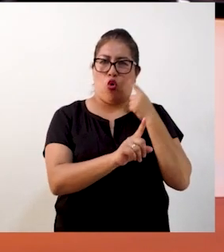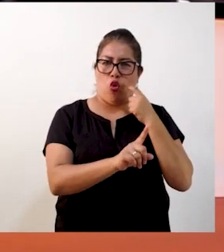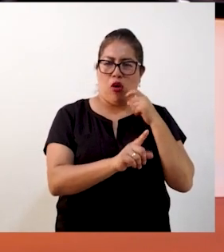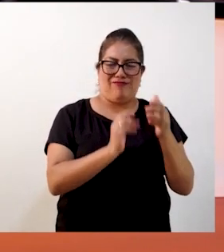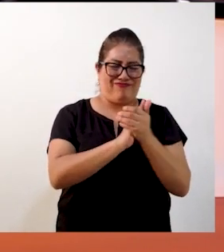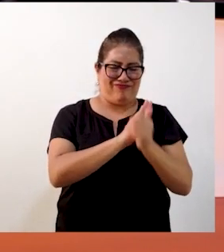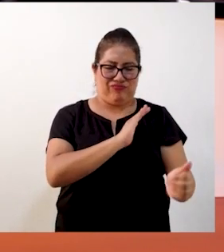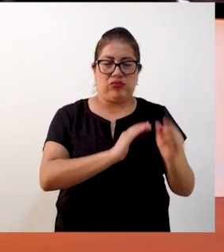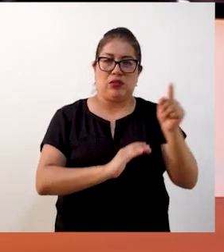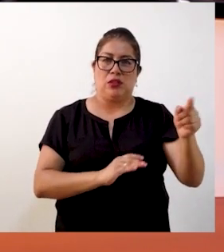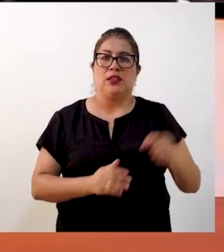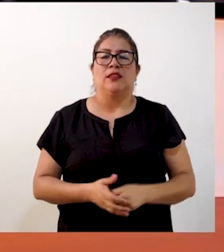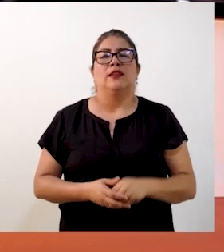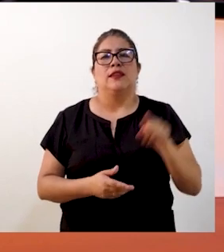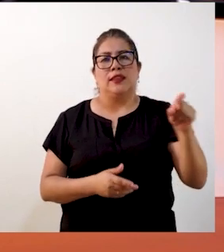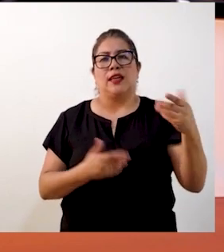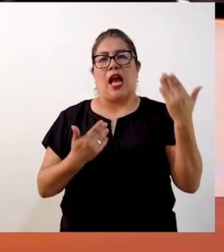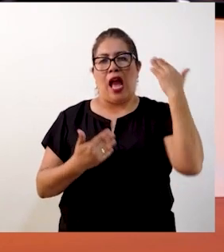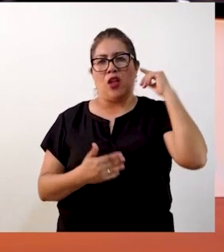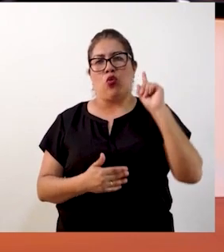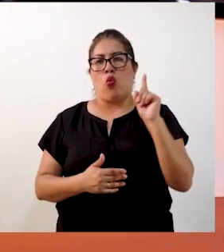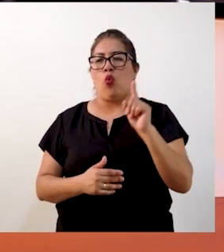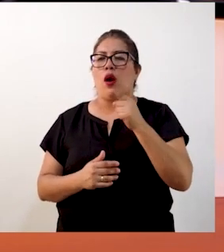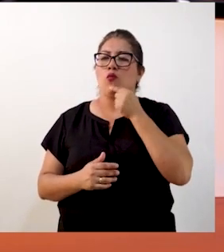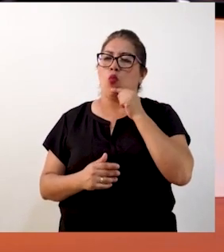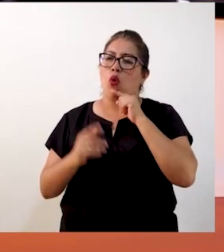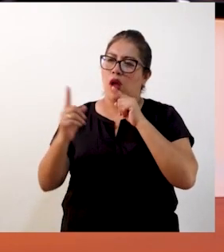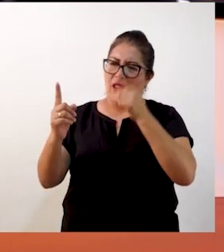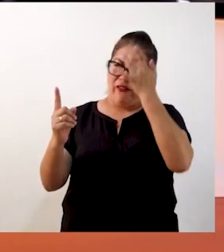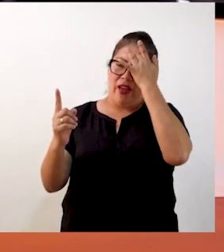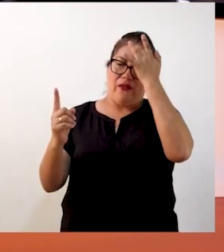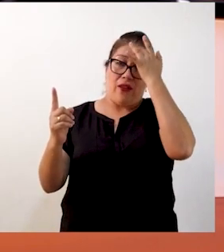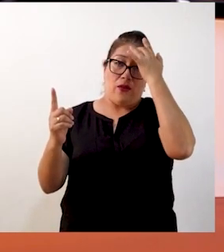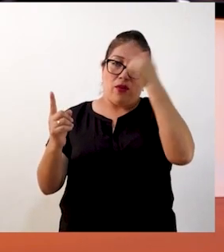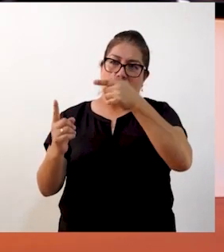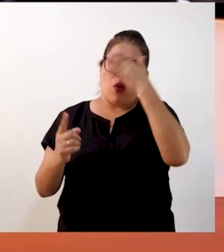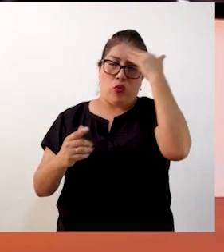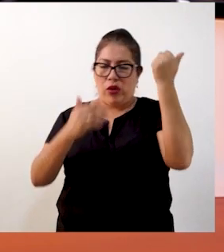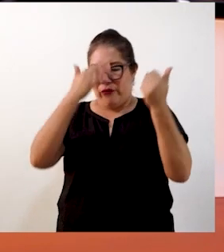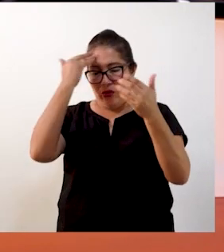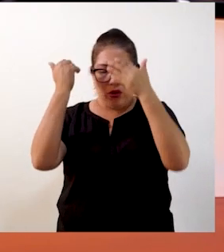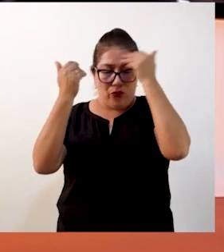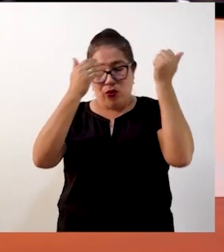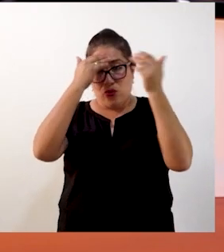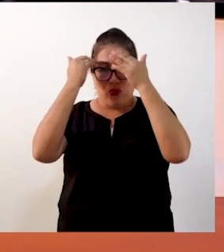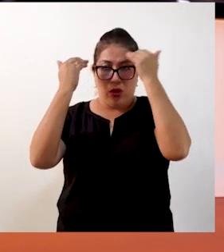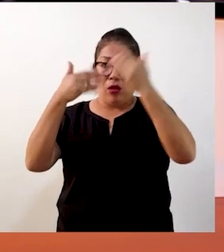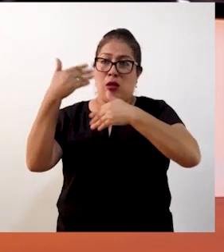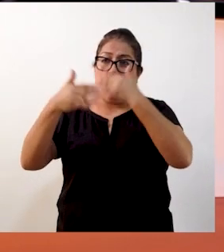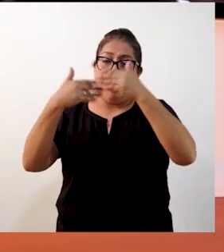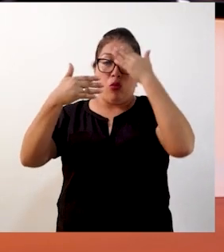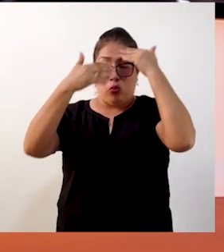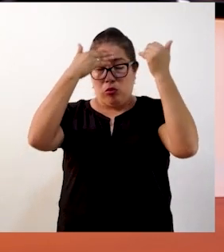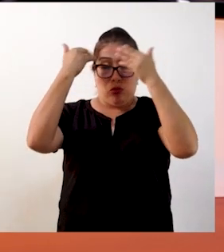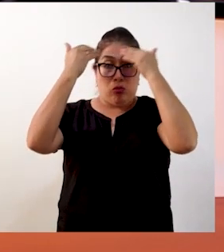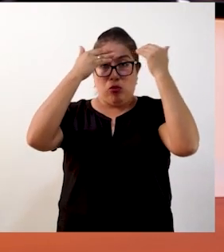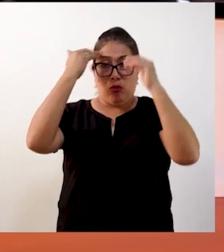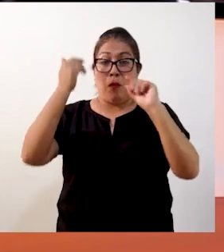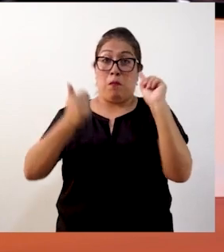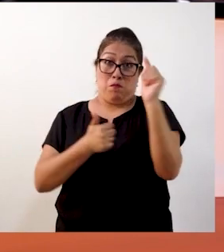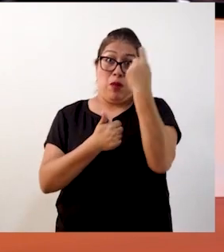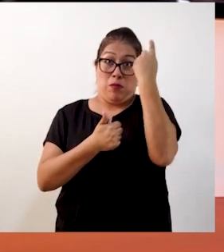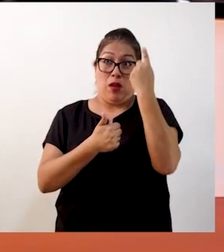doctor Alzheimer tenía una paciente que tenía trastornos de olvidos, y empezó a